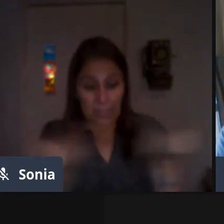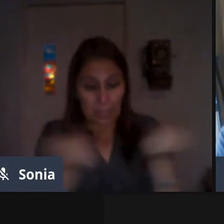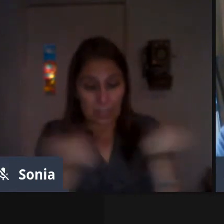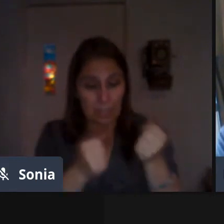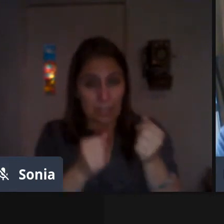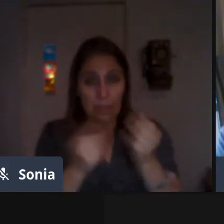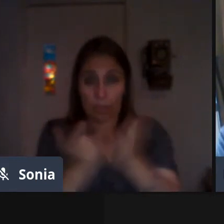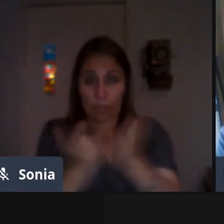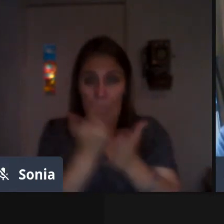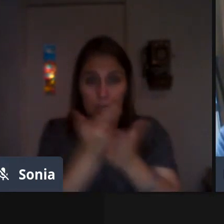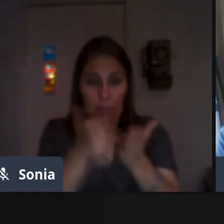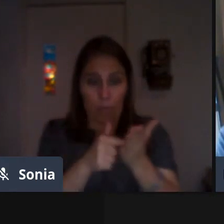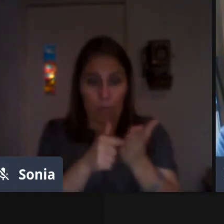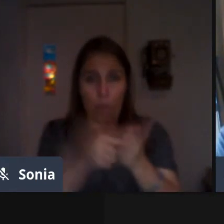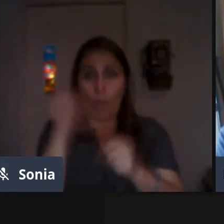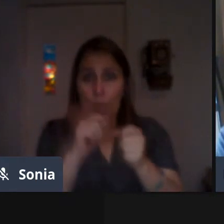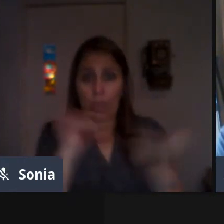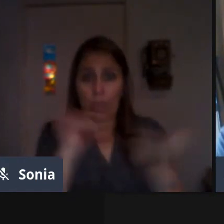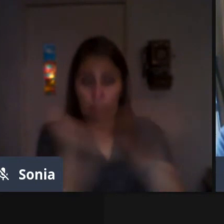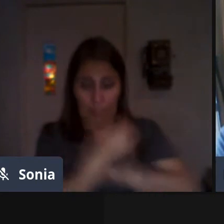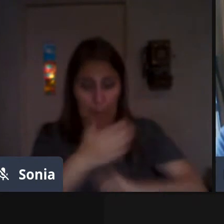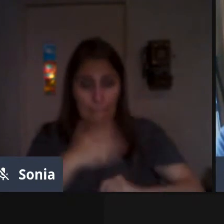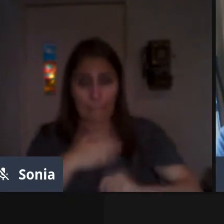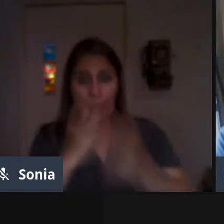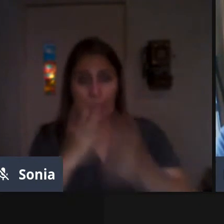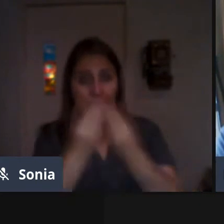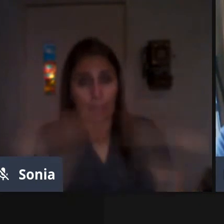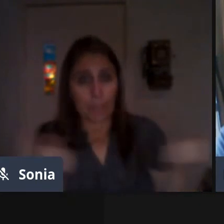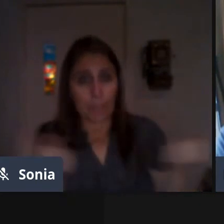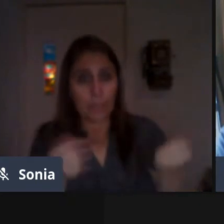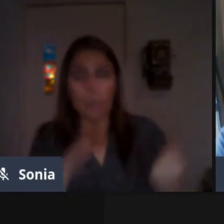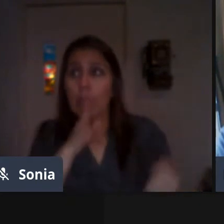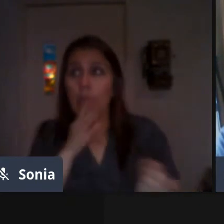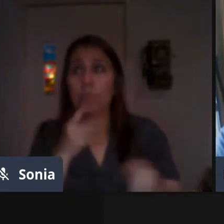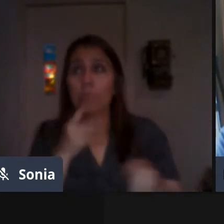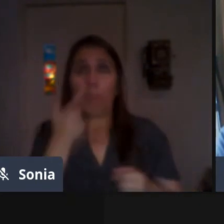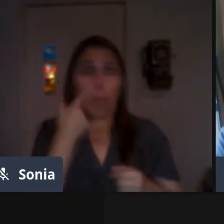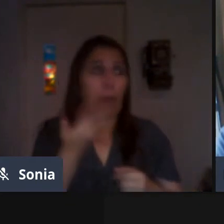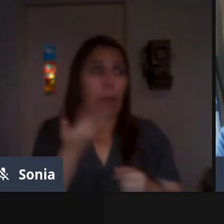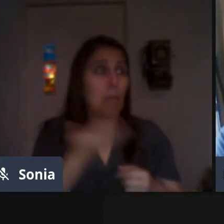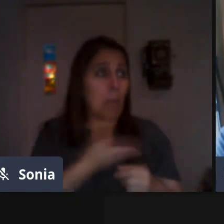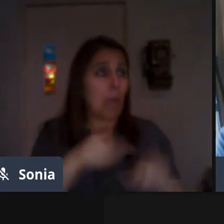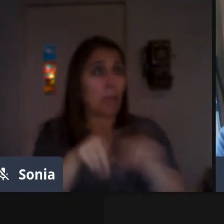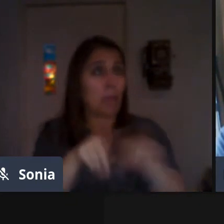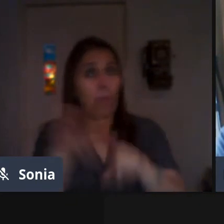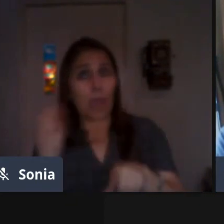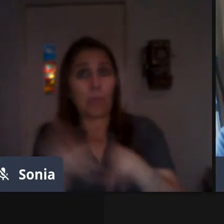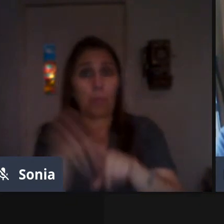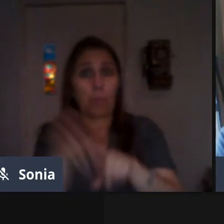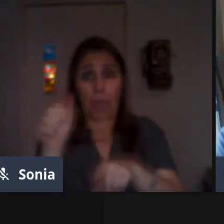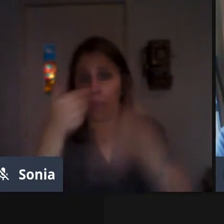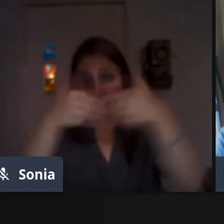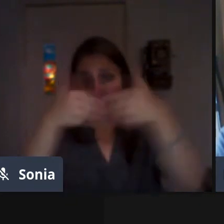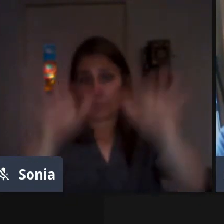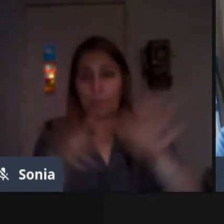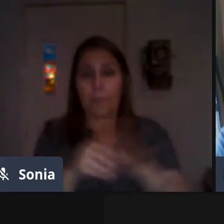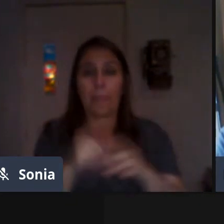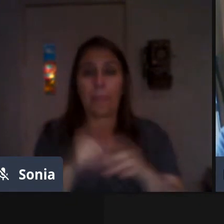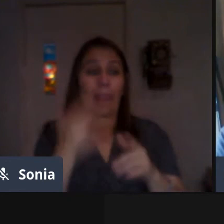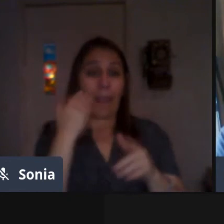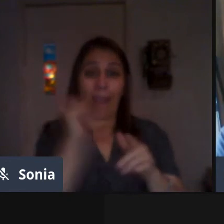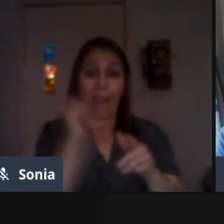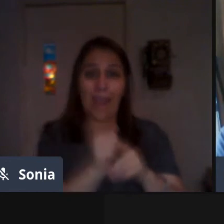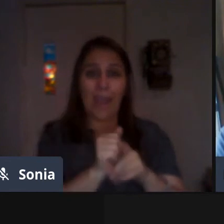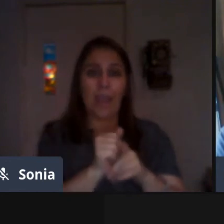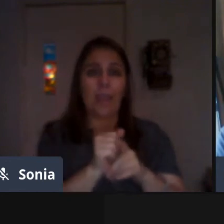desaparecido y como tocas esas sensibilidades y recuerdo que para ella fue toda una catarsis además que es muy amiga mía su